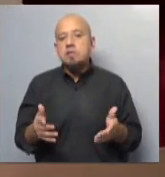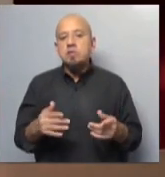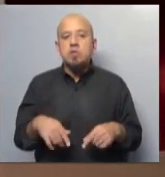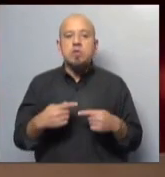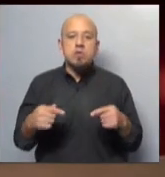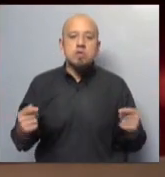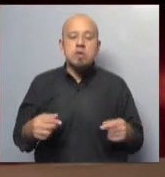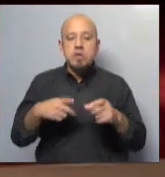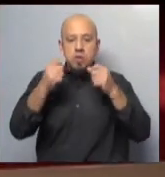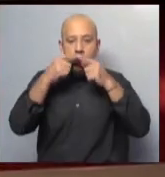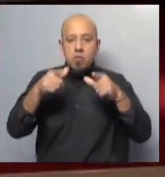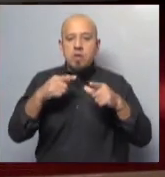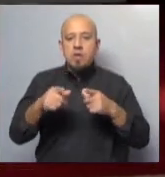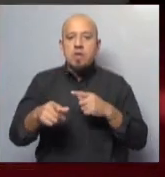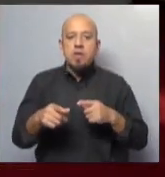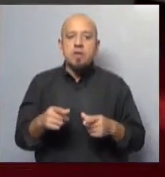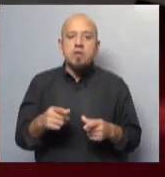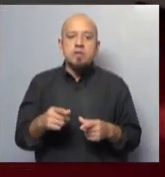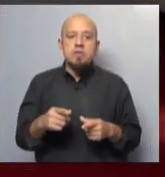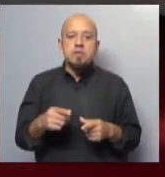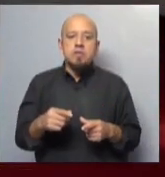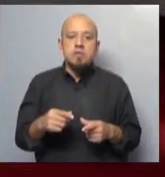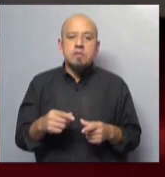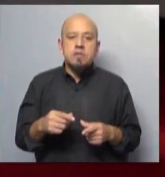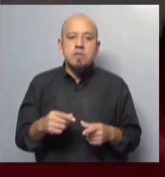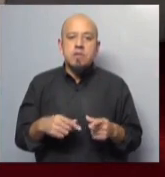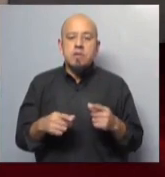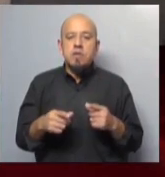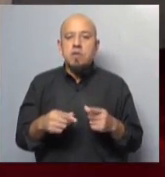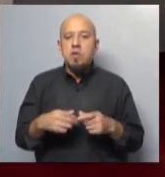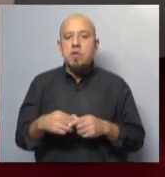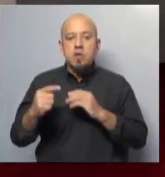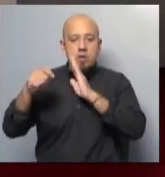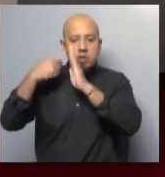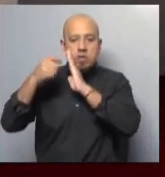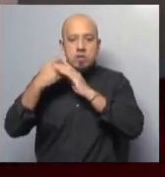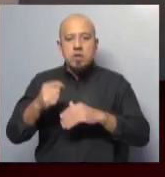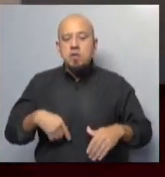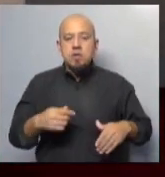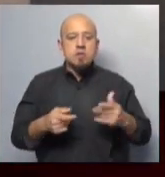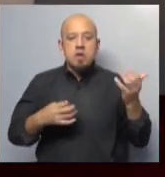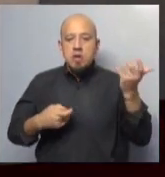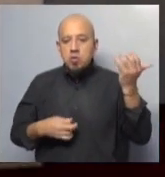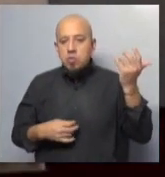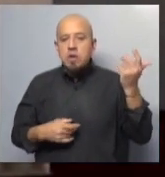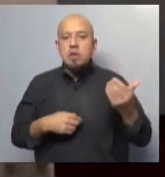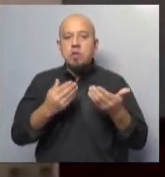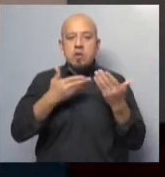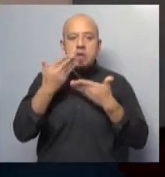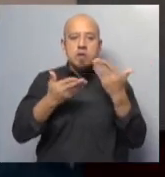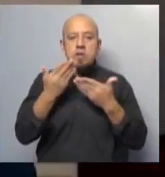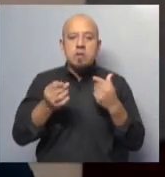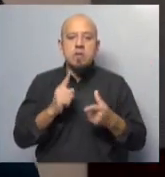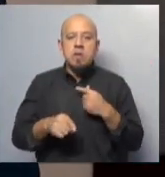tipos de lenguajes. Nosotros trabajamos con videoarte, tocamos instrumentos, cantamos, ¿viste?